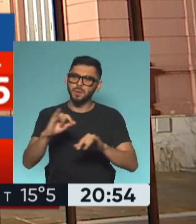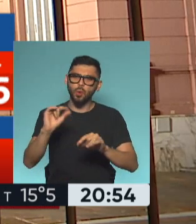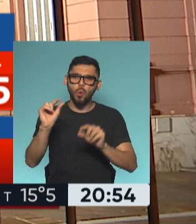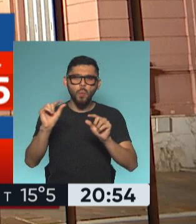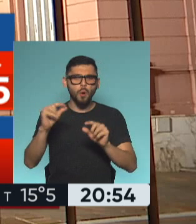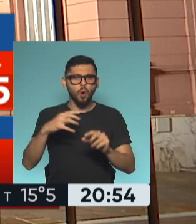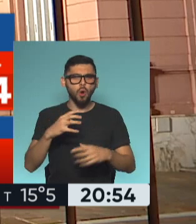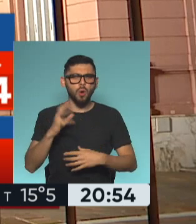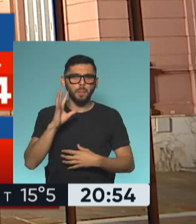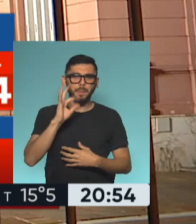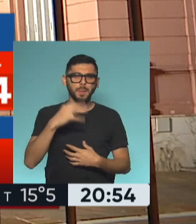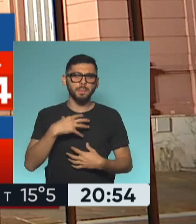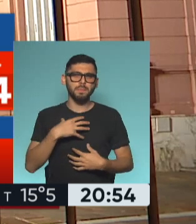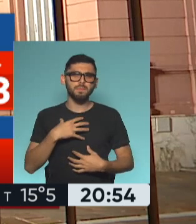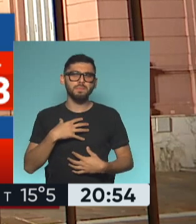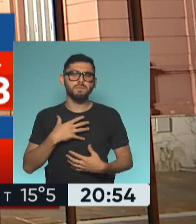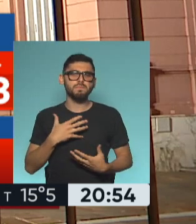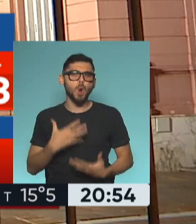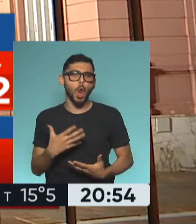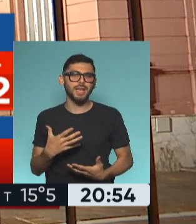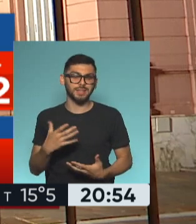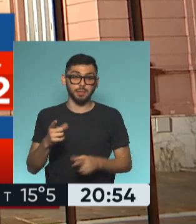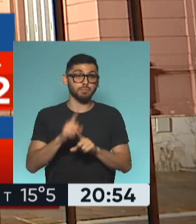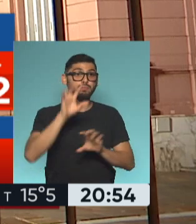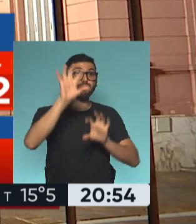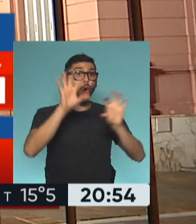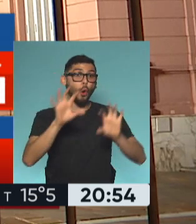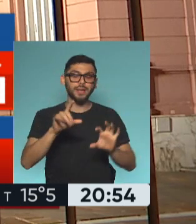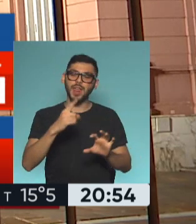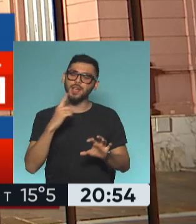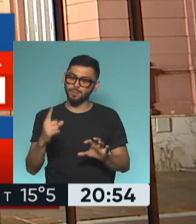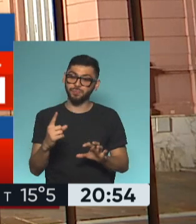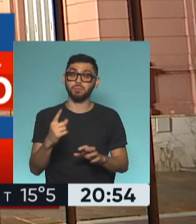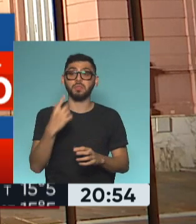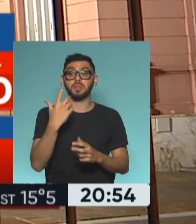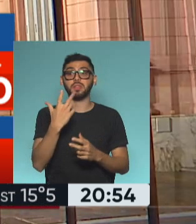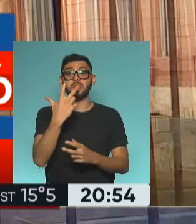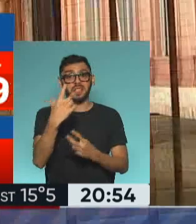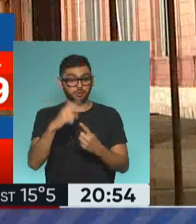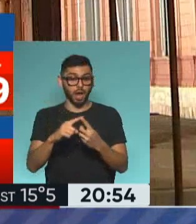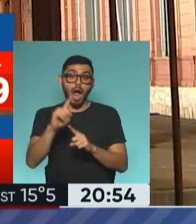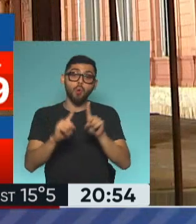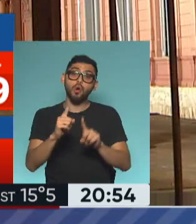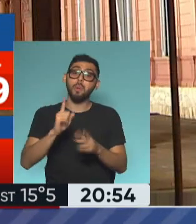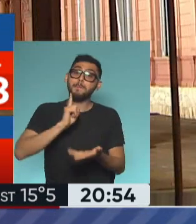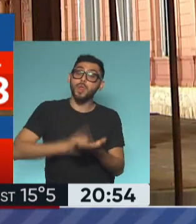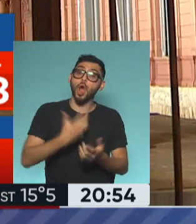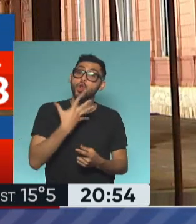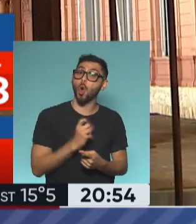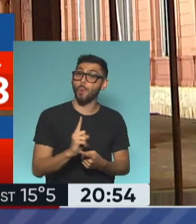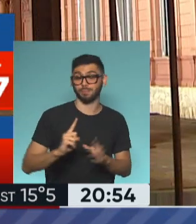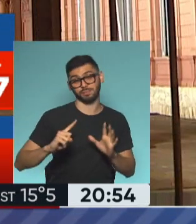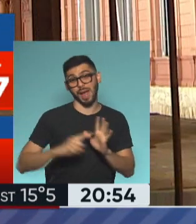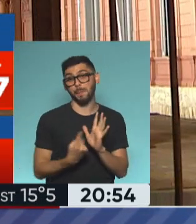las últimas semanas respecto a lo que pasó en las provincias. Nos dijo, hubo 3 casos, los que no cumplieron las medidas, la Ciudad de Buenos